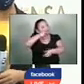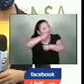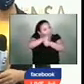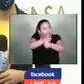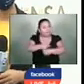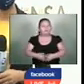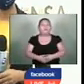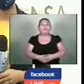principal.